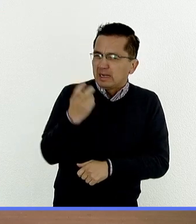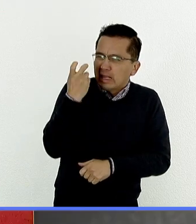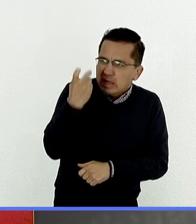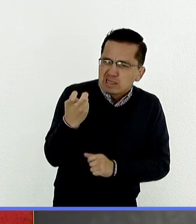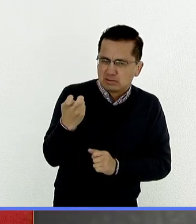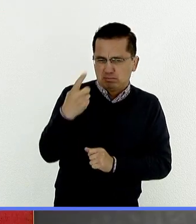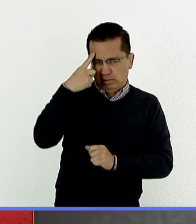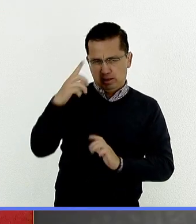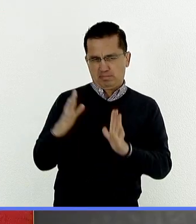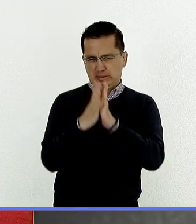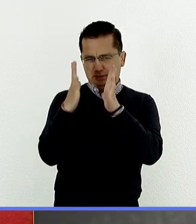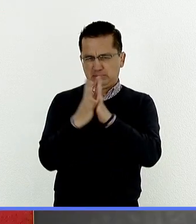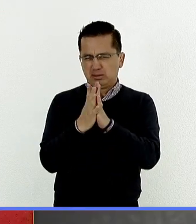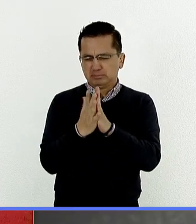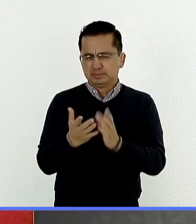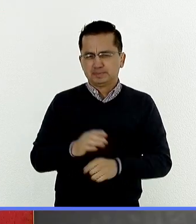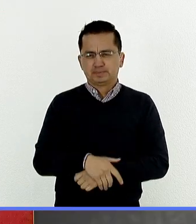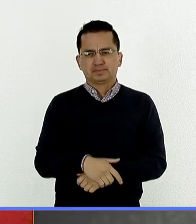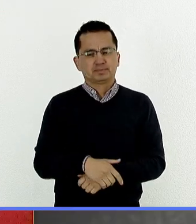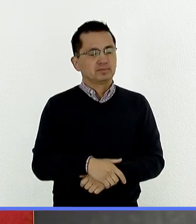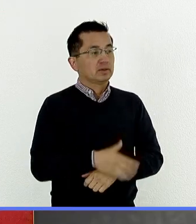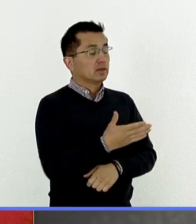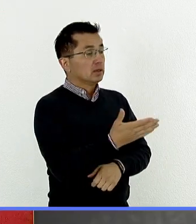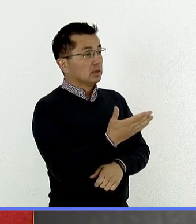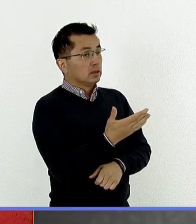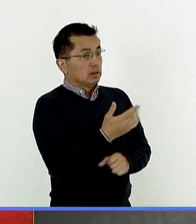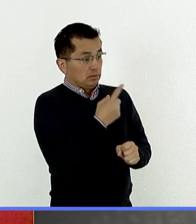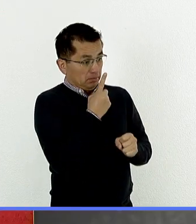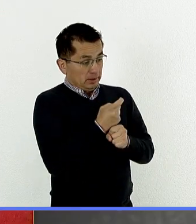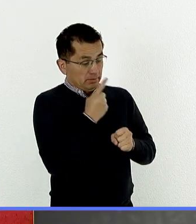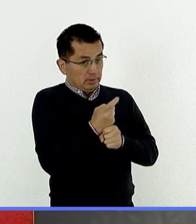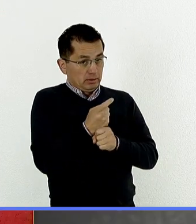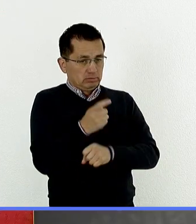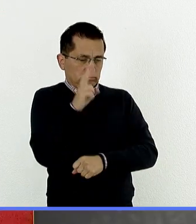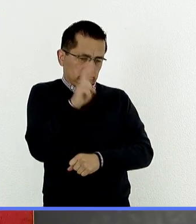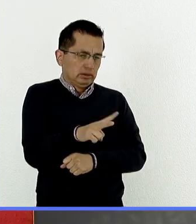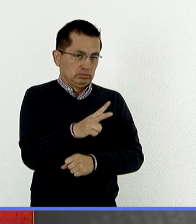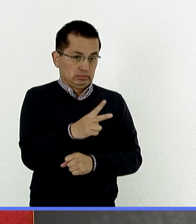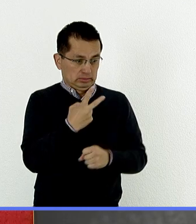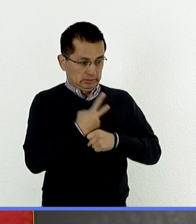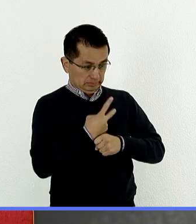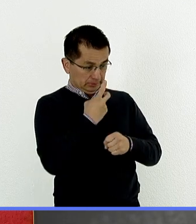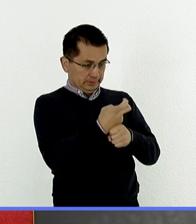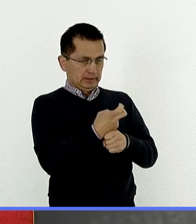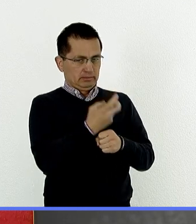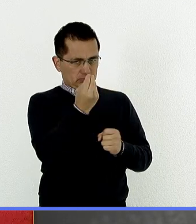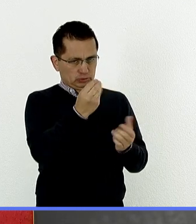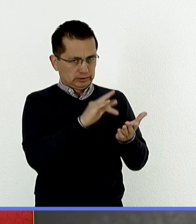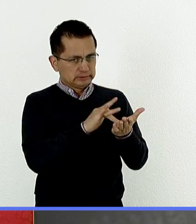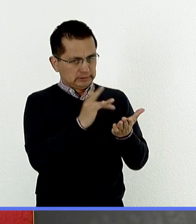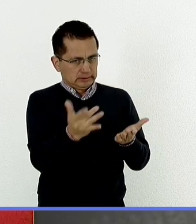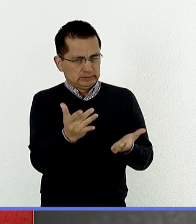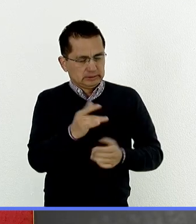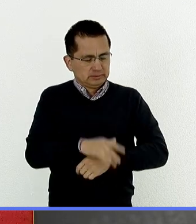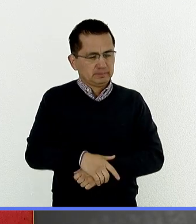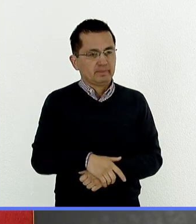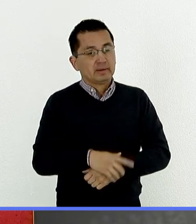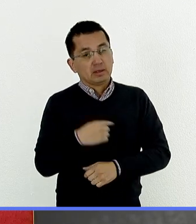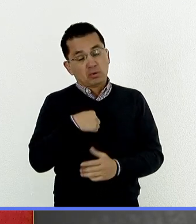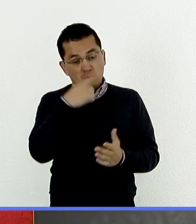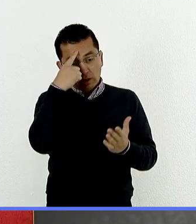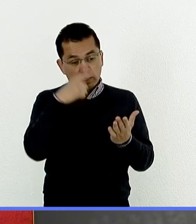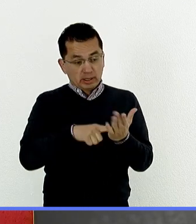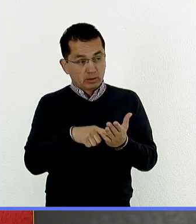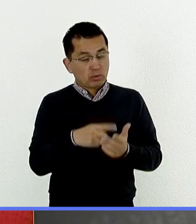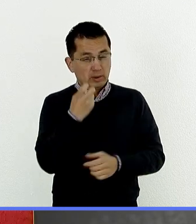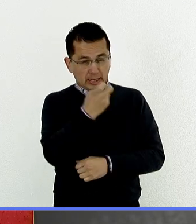primero Muchas gracias por invitarme a al programa Gracias creo que la UNAM